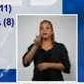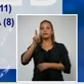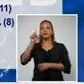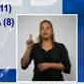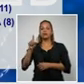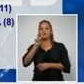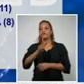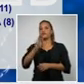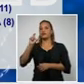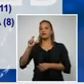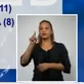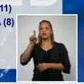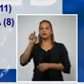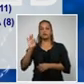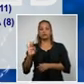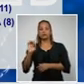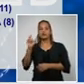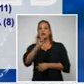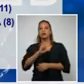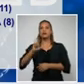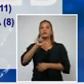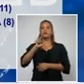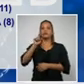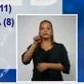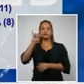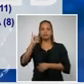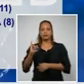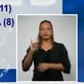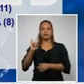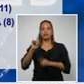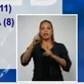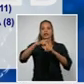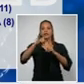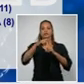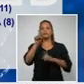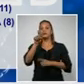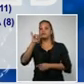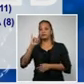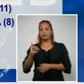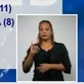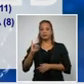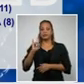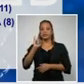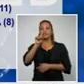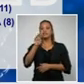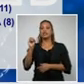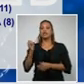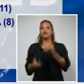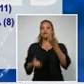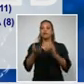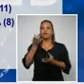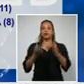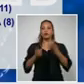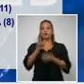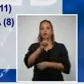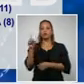Clara 18, Camagüey 16, Las Tunas 16, Cienfuegos